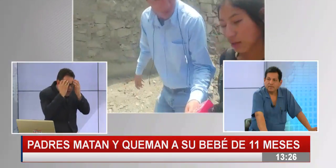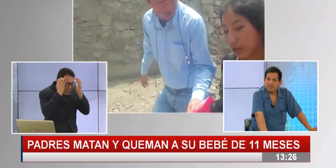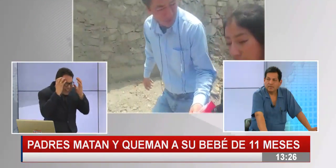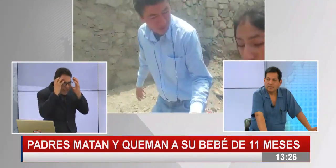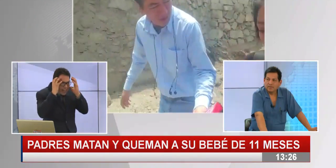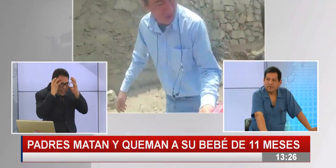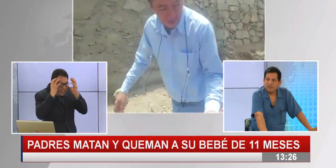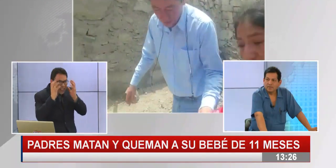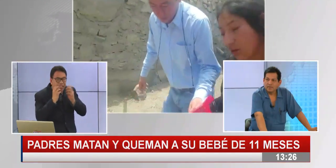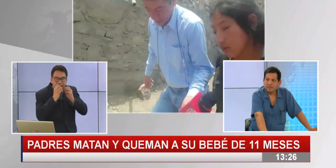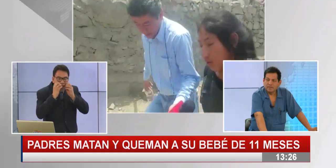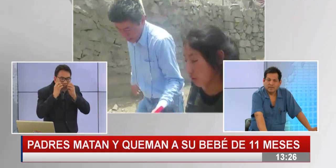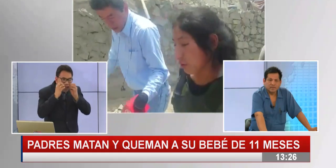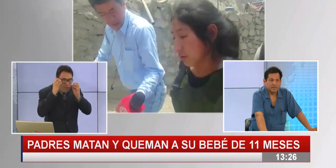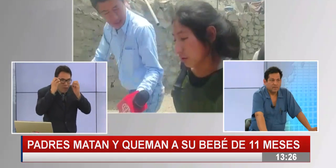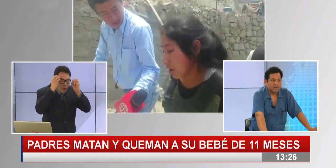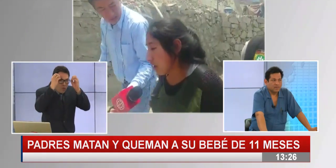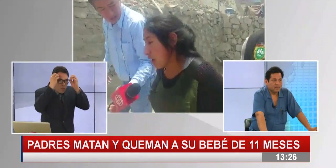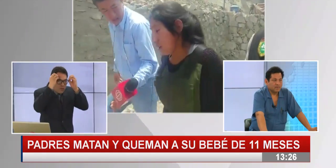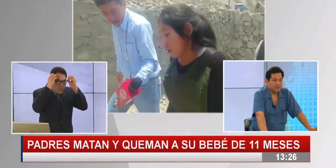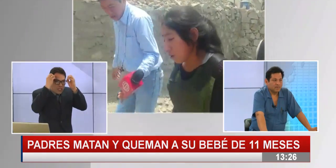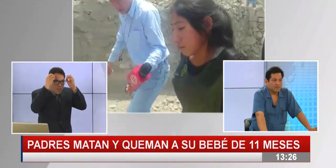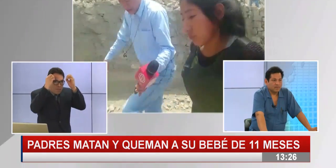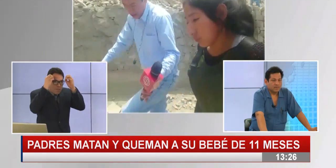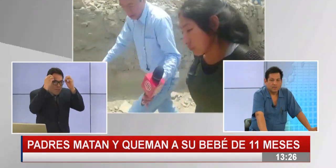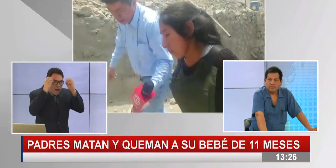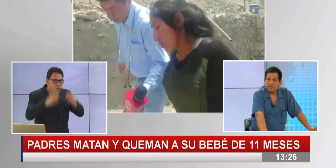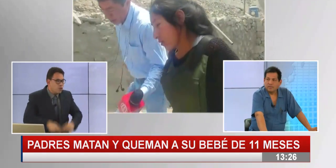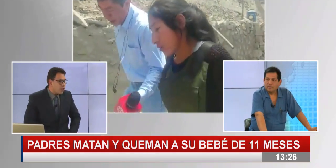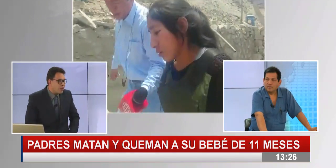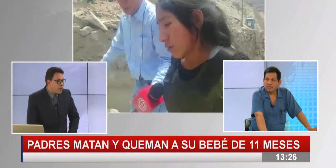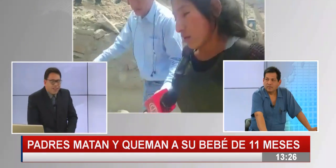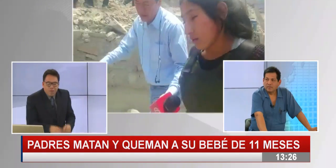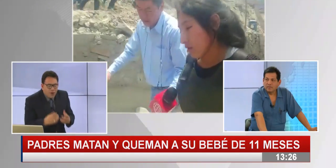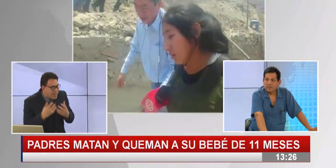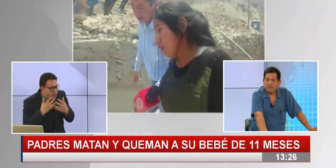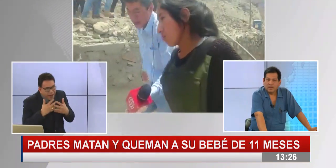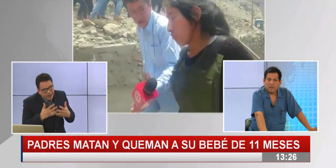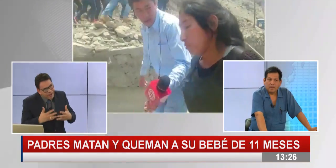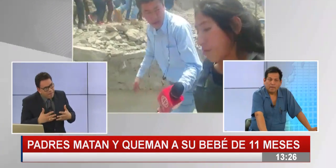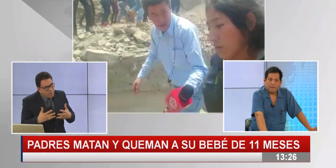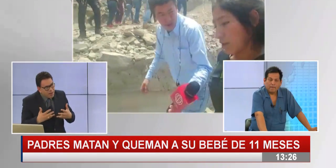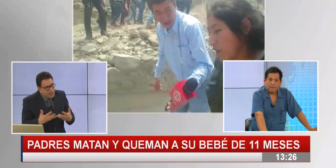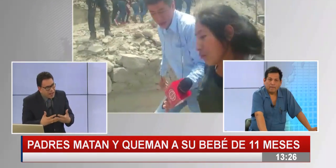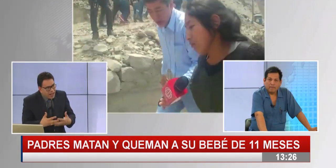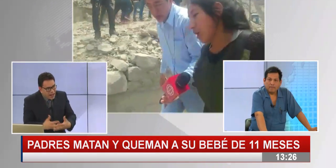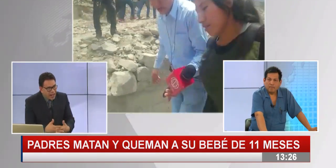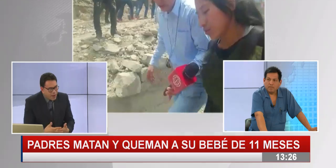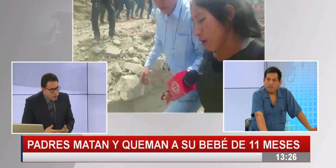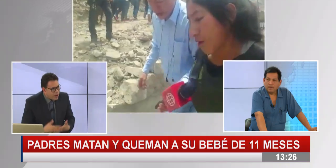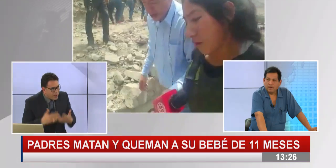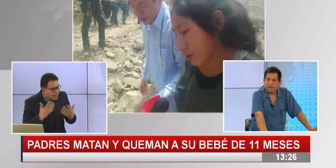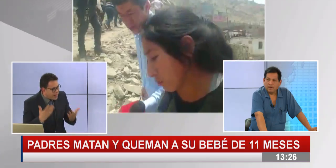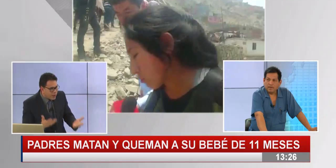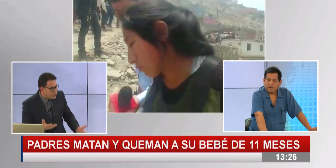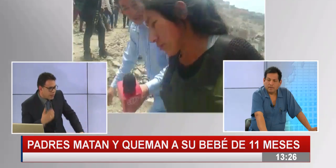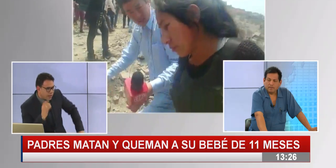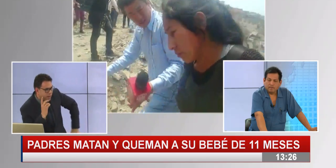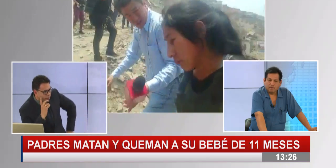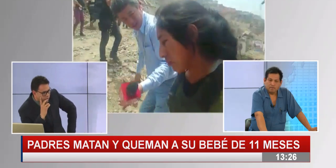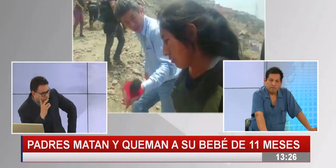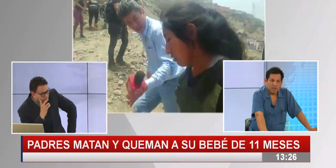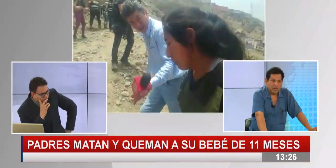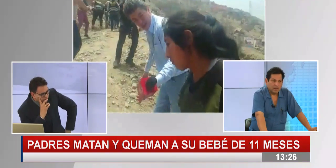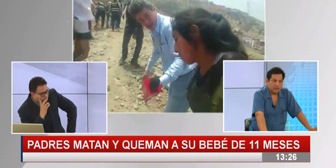qué parte de la psiquis hay un chip mal funcionando que te puede llevar a acabar con la vida de un ser